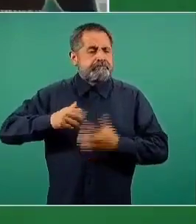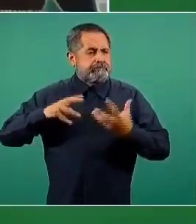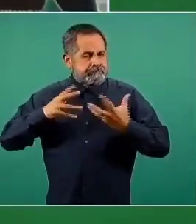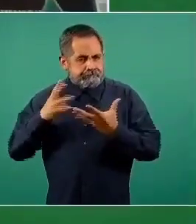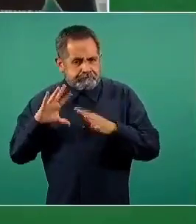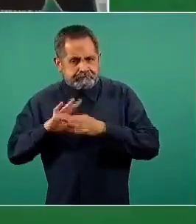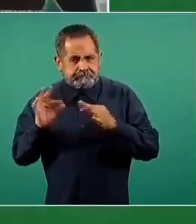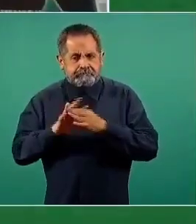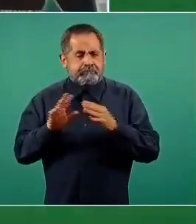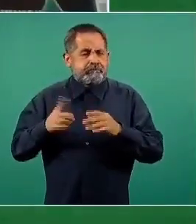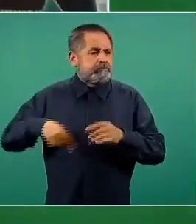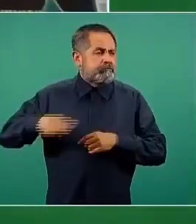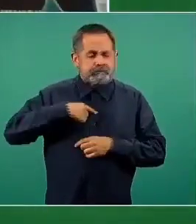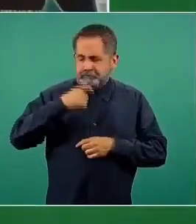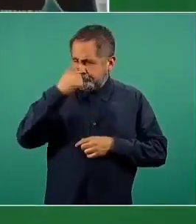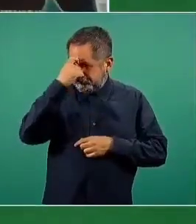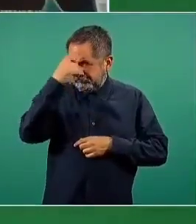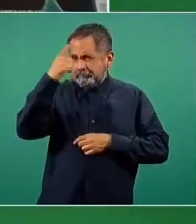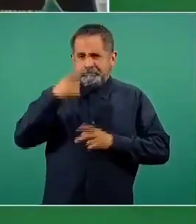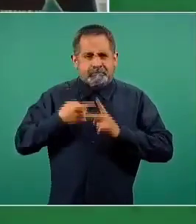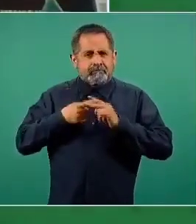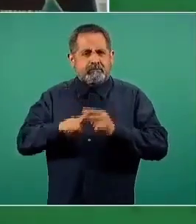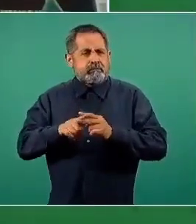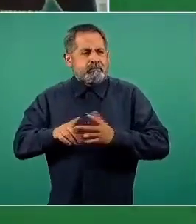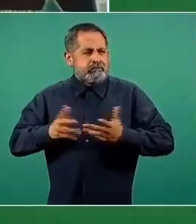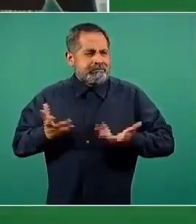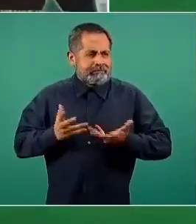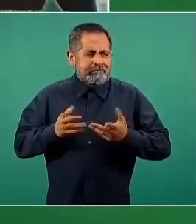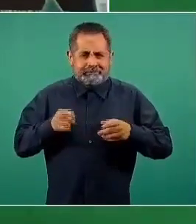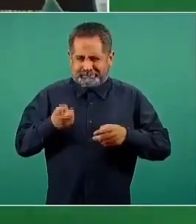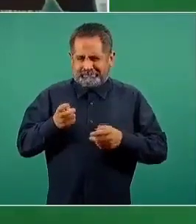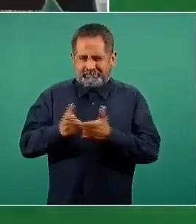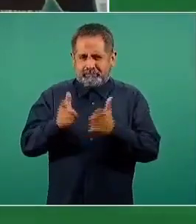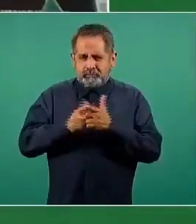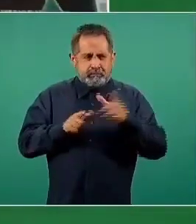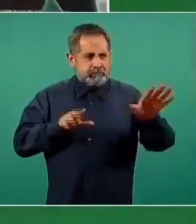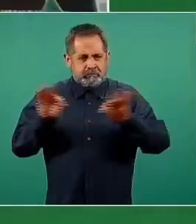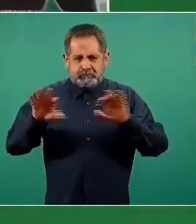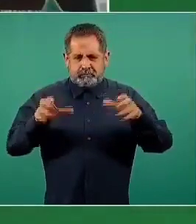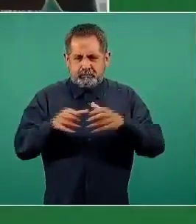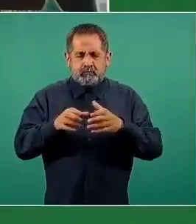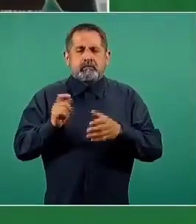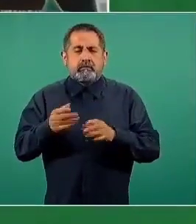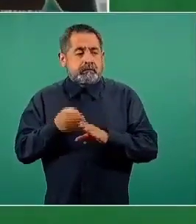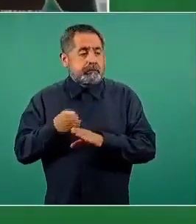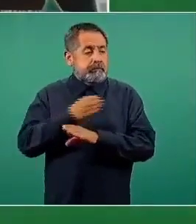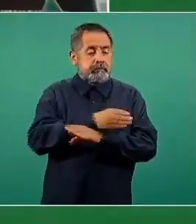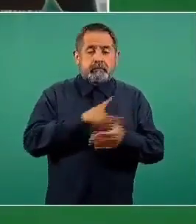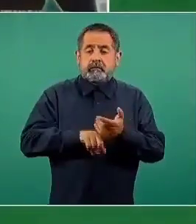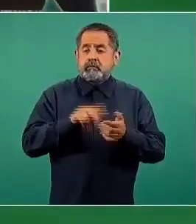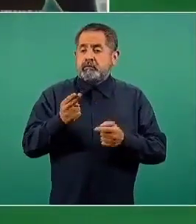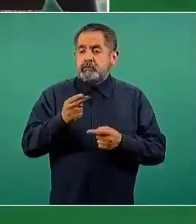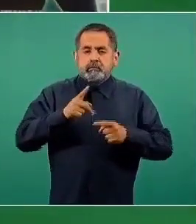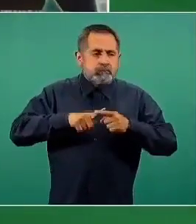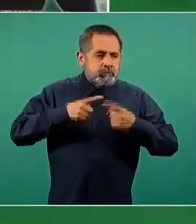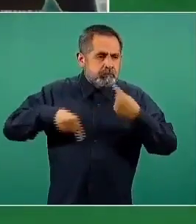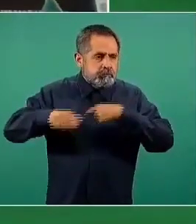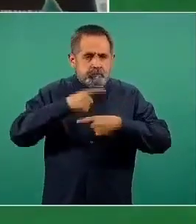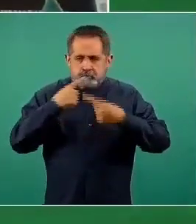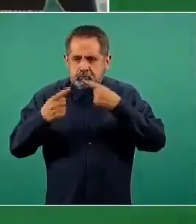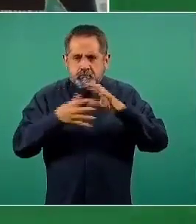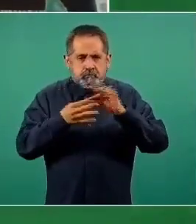de la iniciativa, las instituciones participantes, el seminario que tuvimos en noviembre del año pasado,